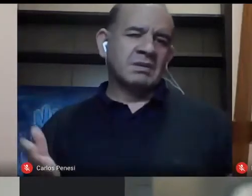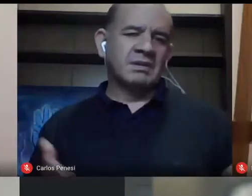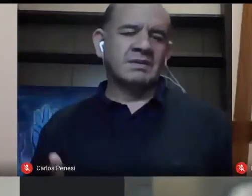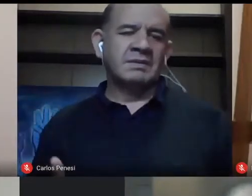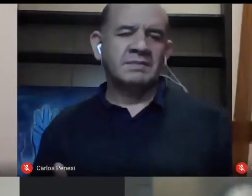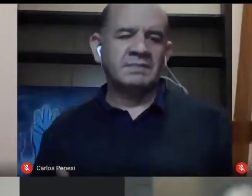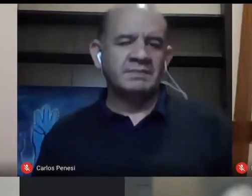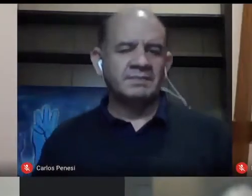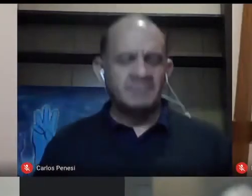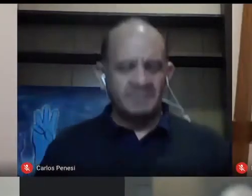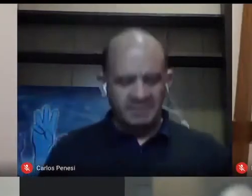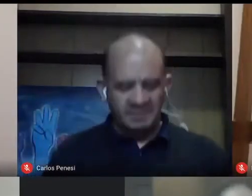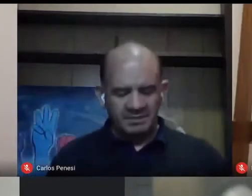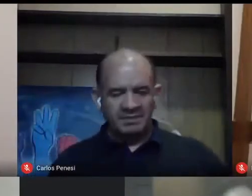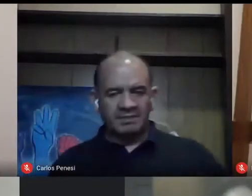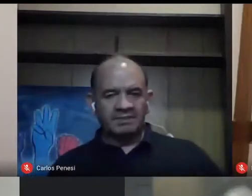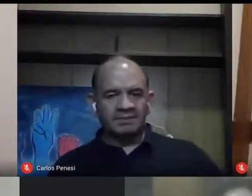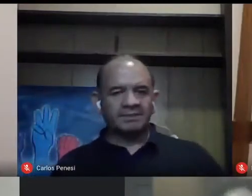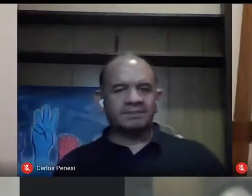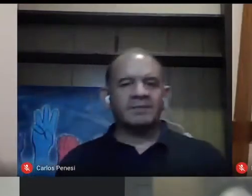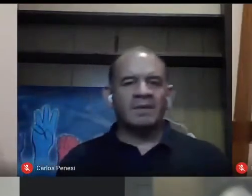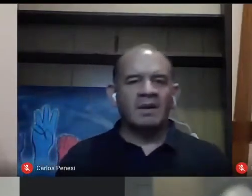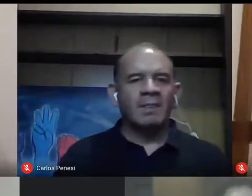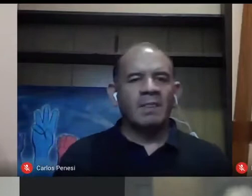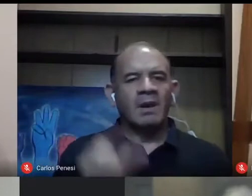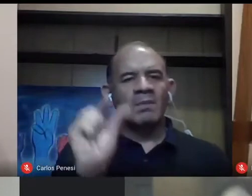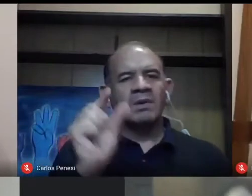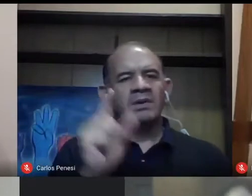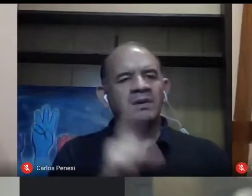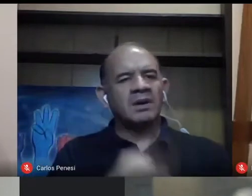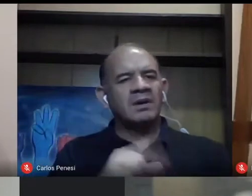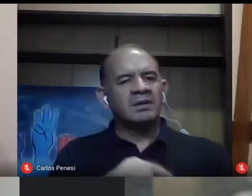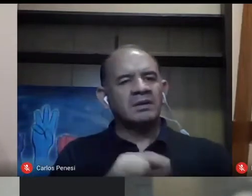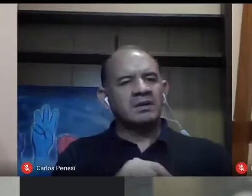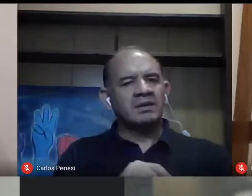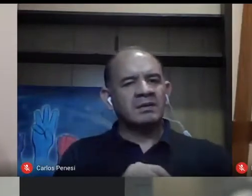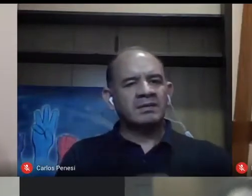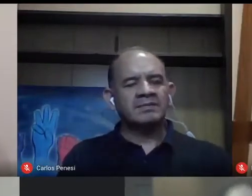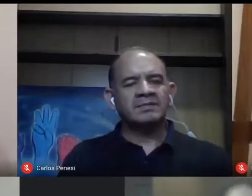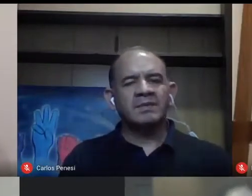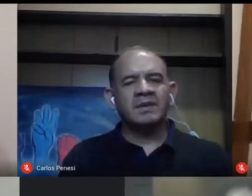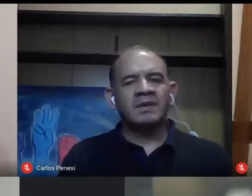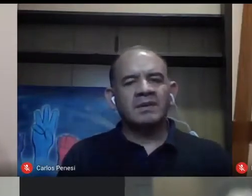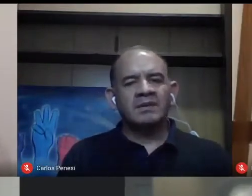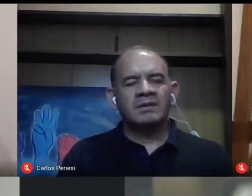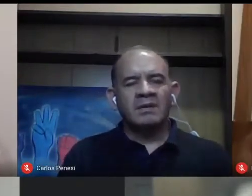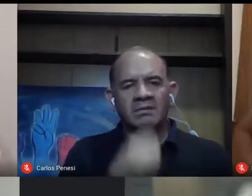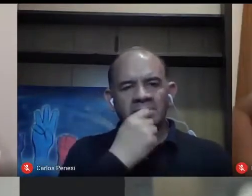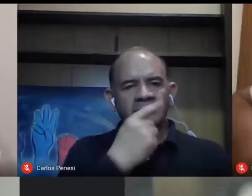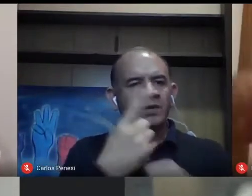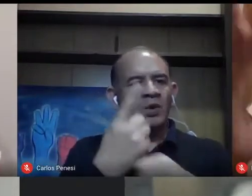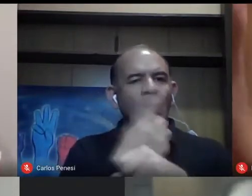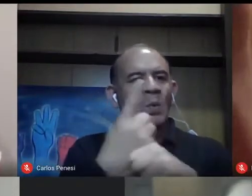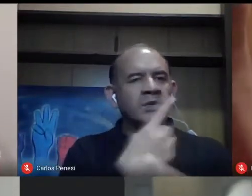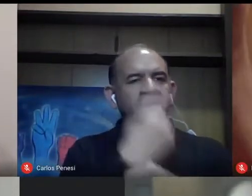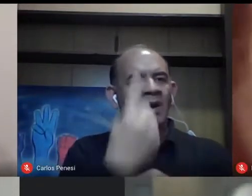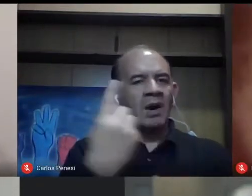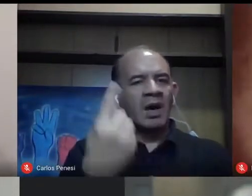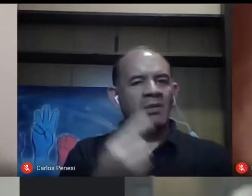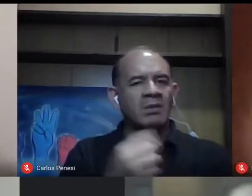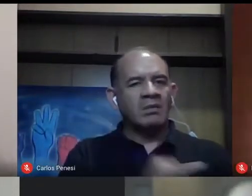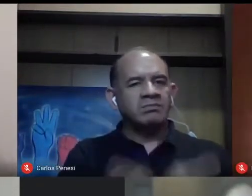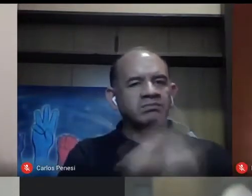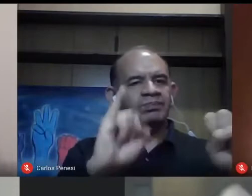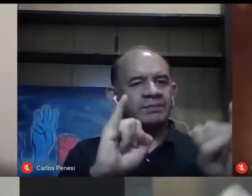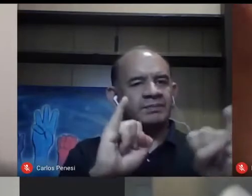Muchas gracias, Gaby. Nos queda muy poquito tiempo, así que les voy a poner un desafío en 1 minuto cada uno, que respondan